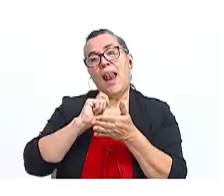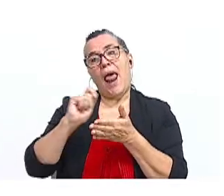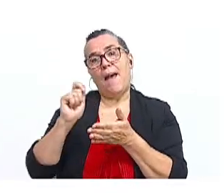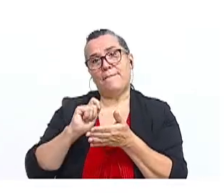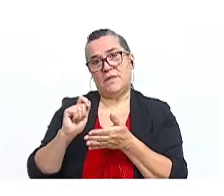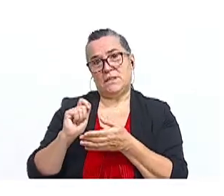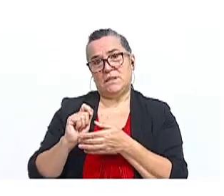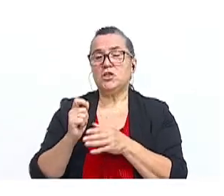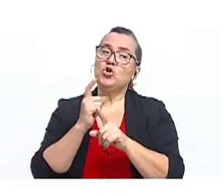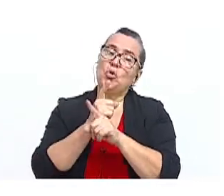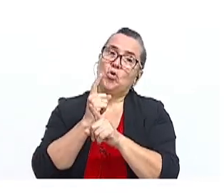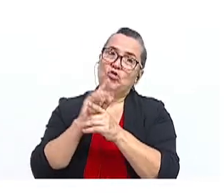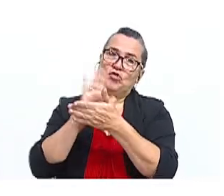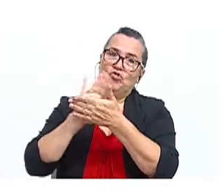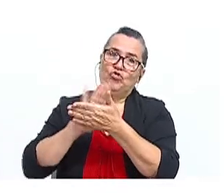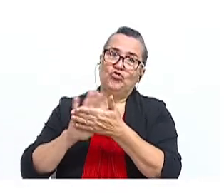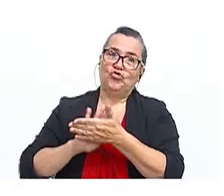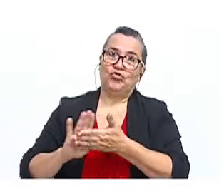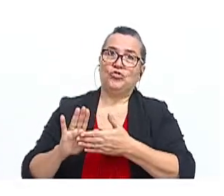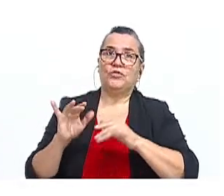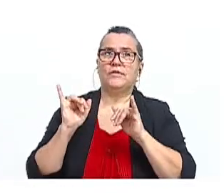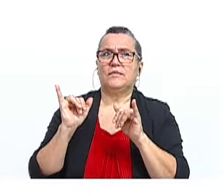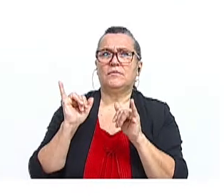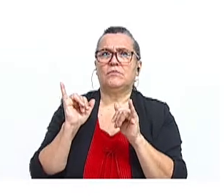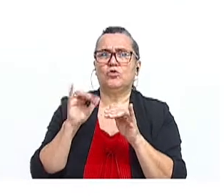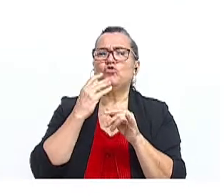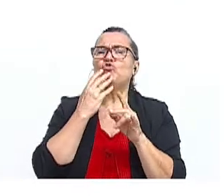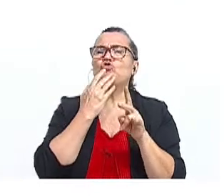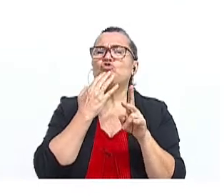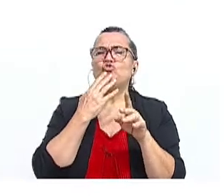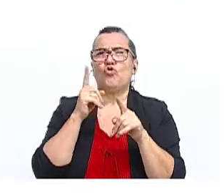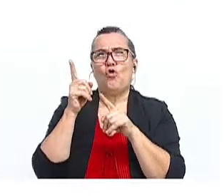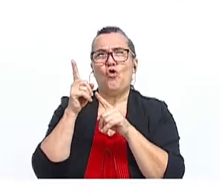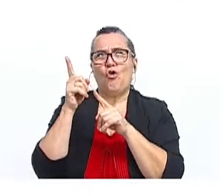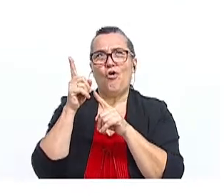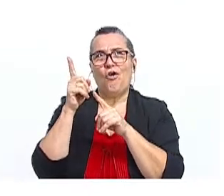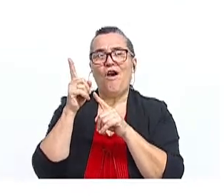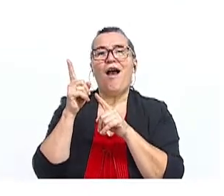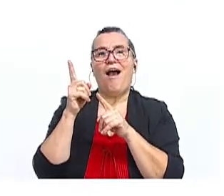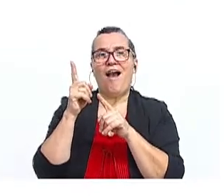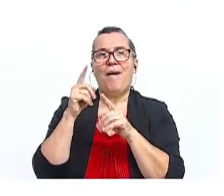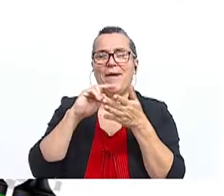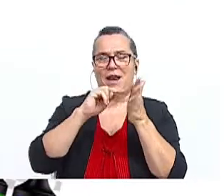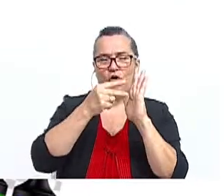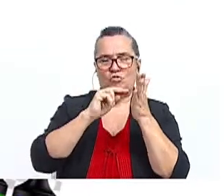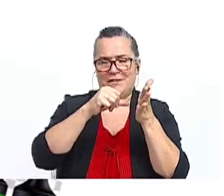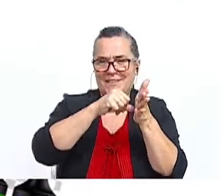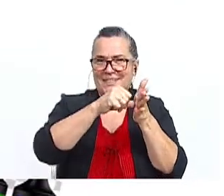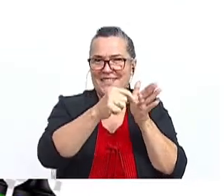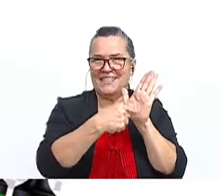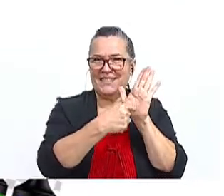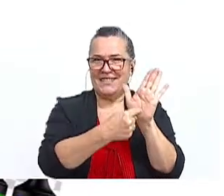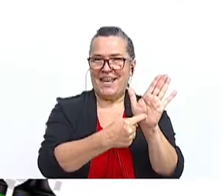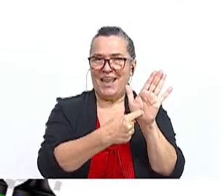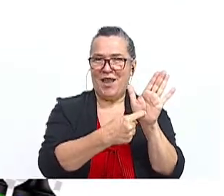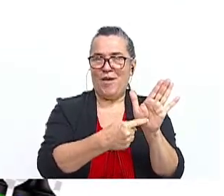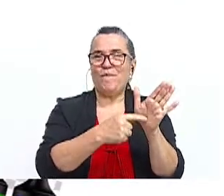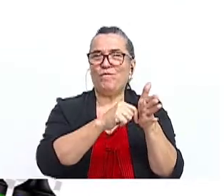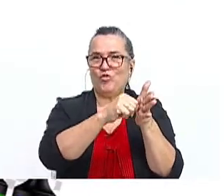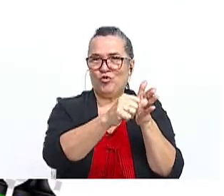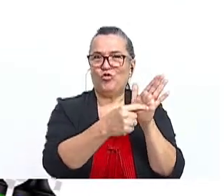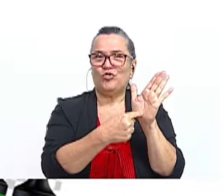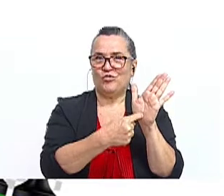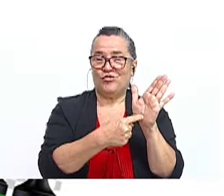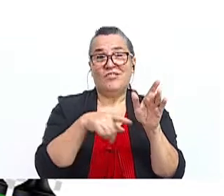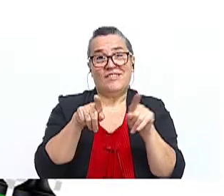pueden hacer correcciones. Muchos colores para anotar los conceptos o incluso